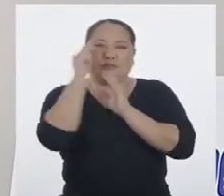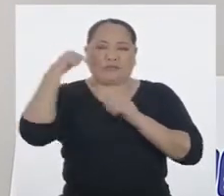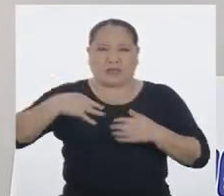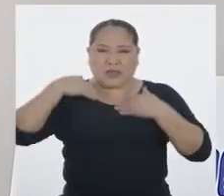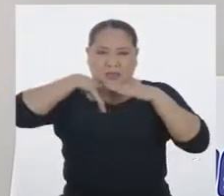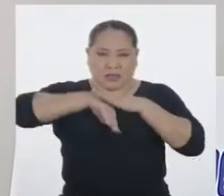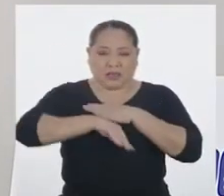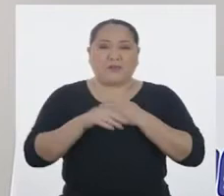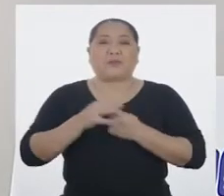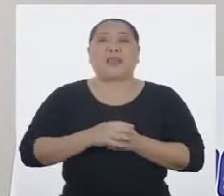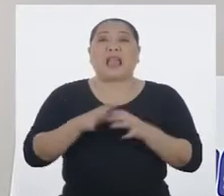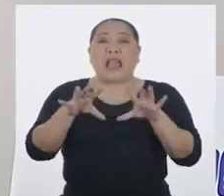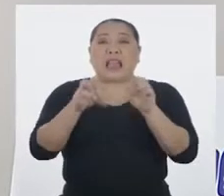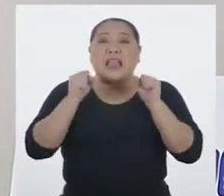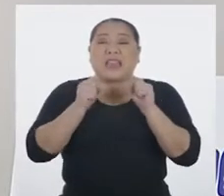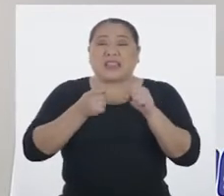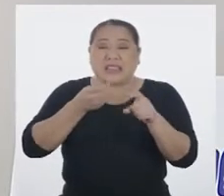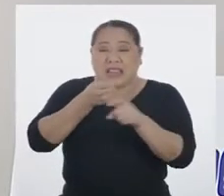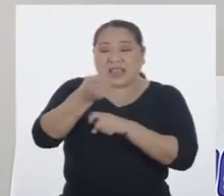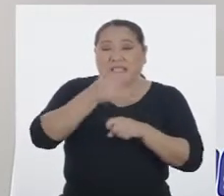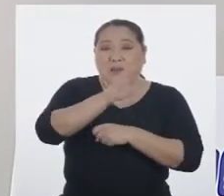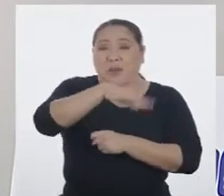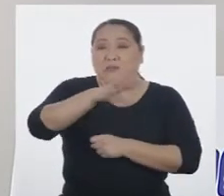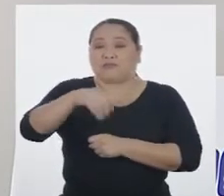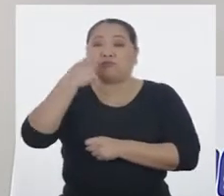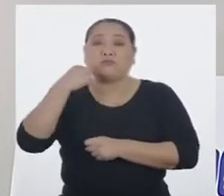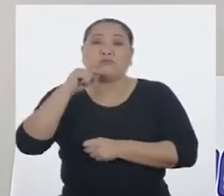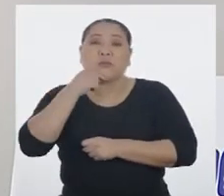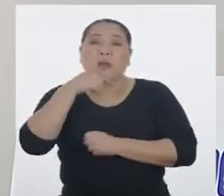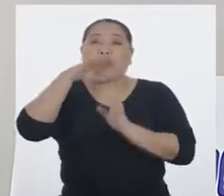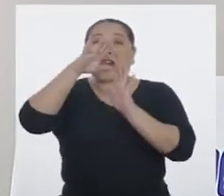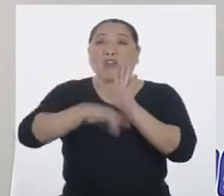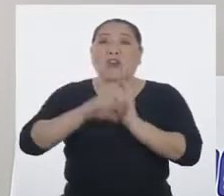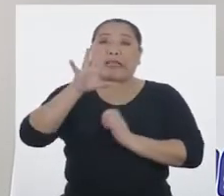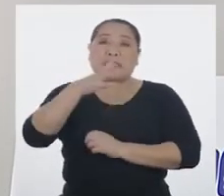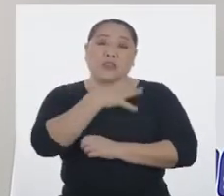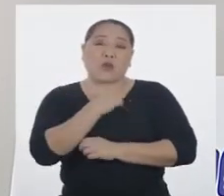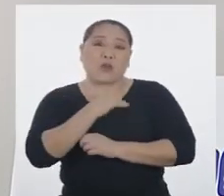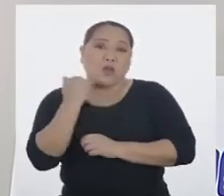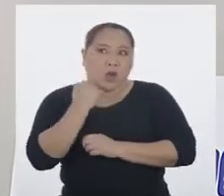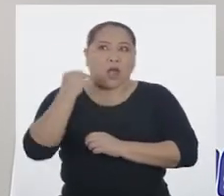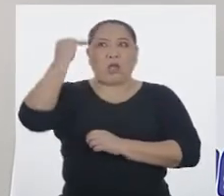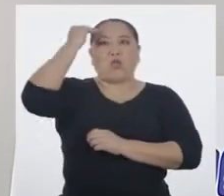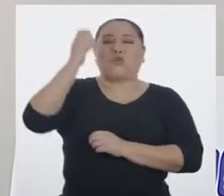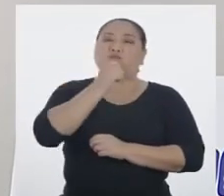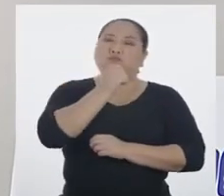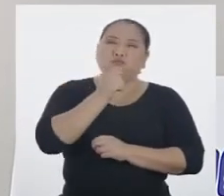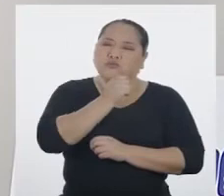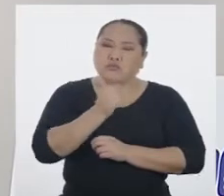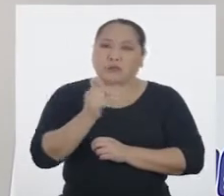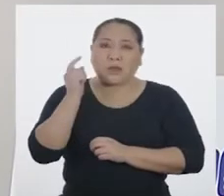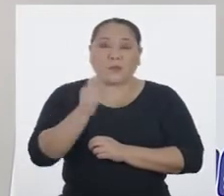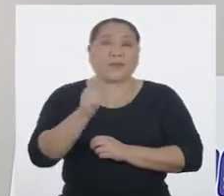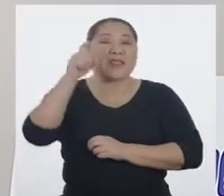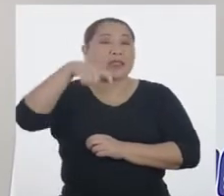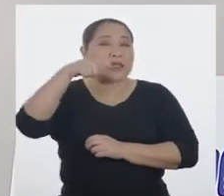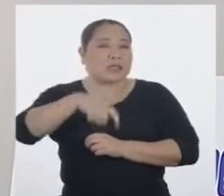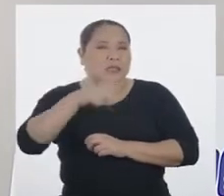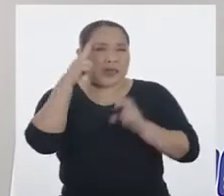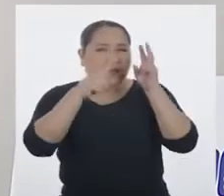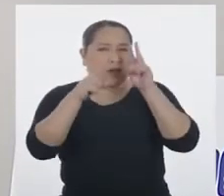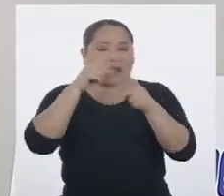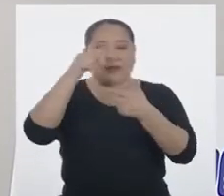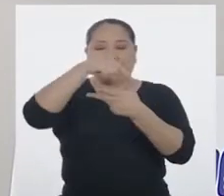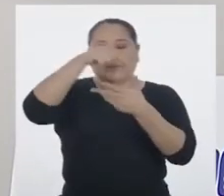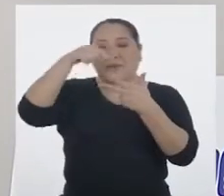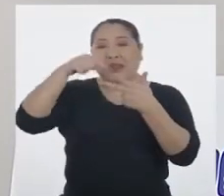a gran parte de la población, en especial a niñas y niños menores de 5 años y adultos mayores. Por ello, se deben